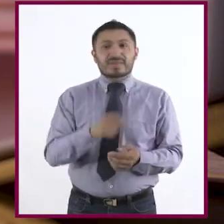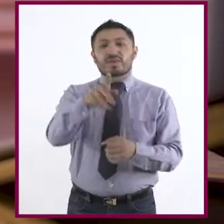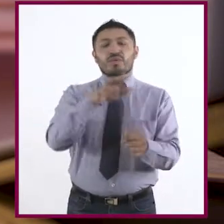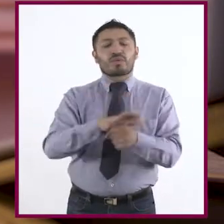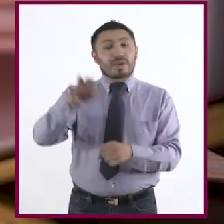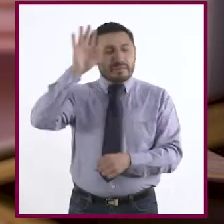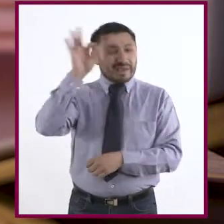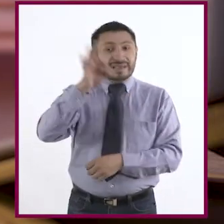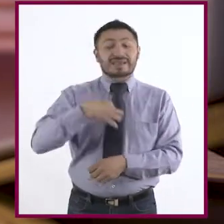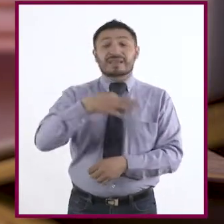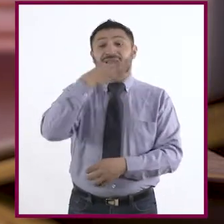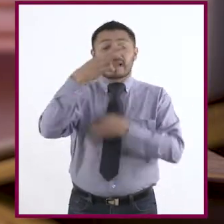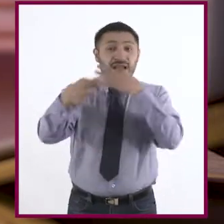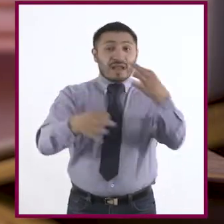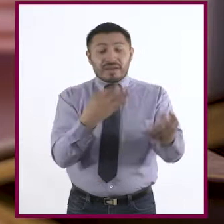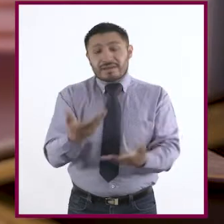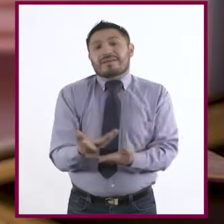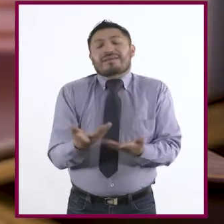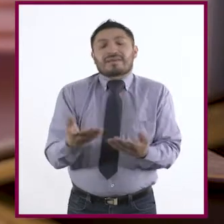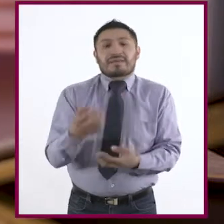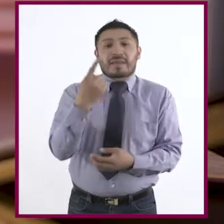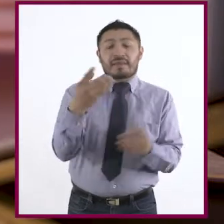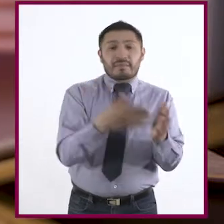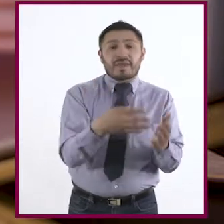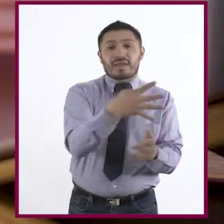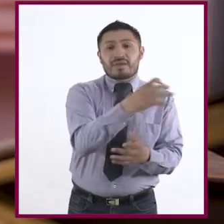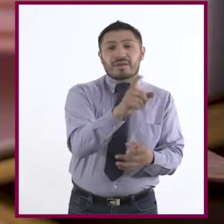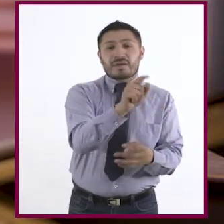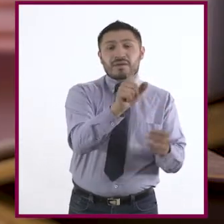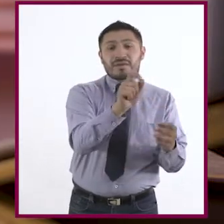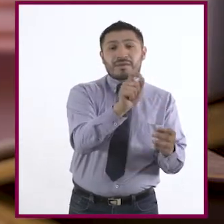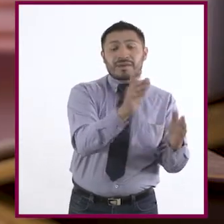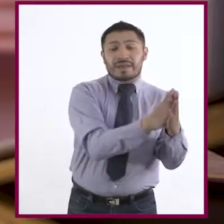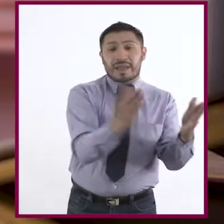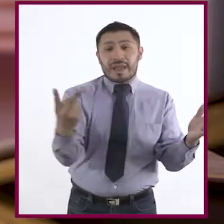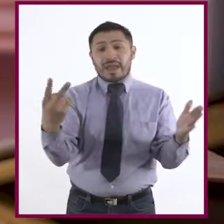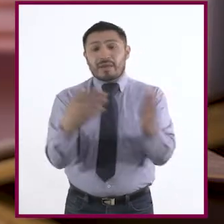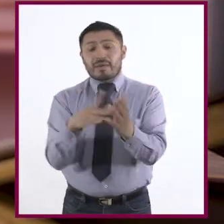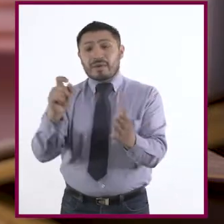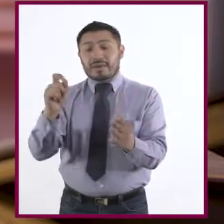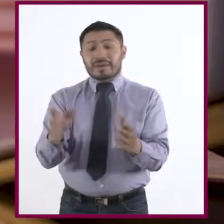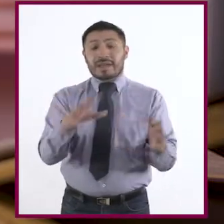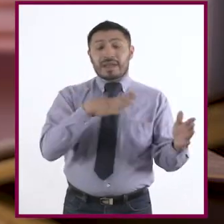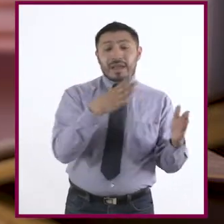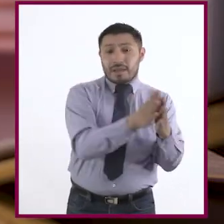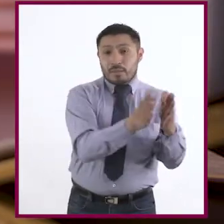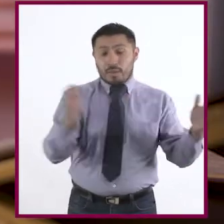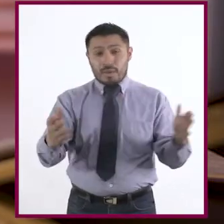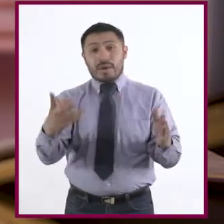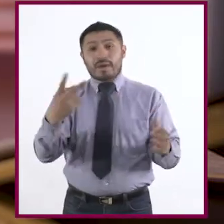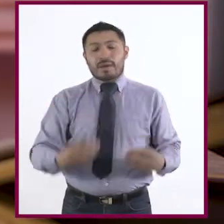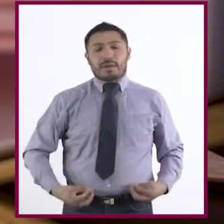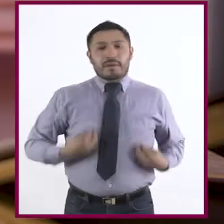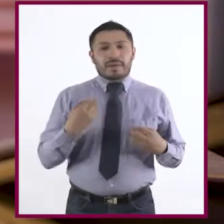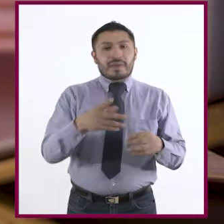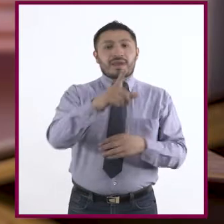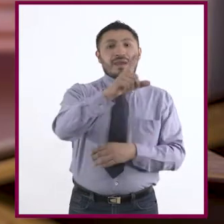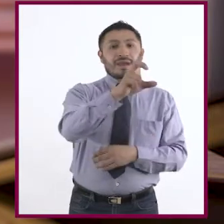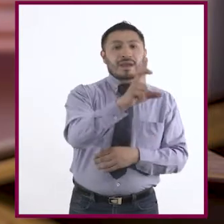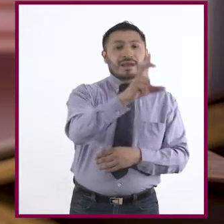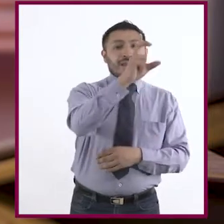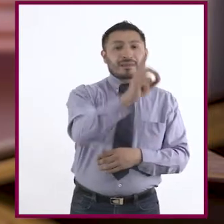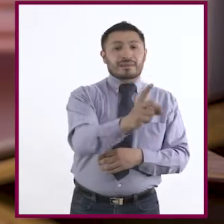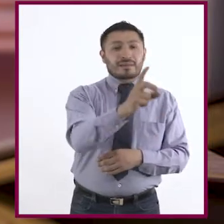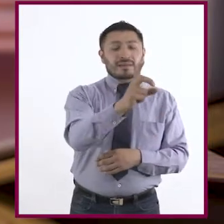si te digo que en 100 años, de 1920 a 2020, la expectativa de vida en el mundo pasó de los 34 años a los 70?